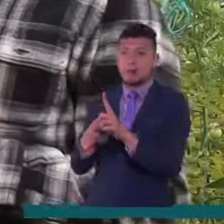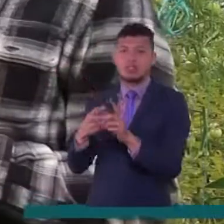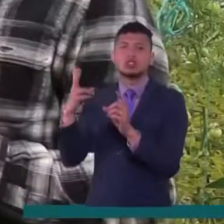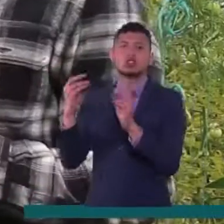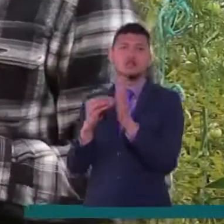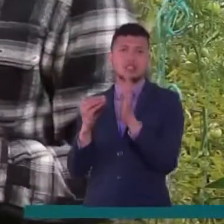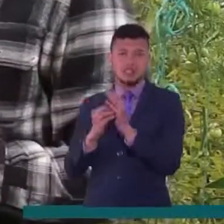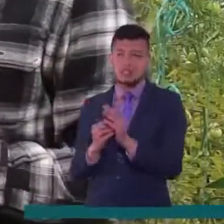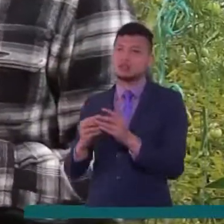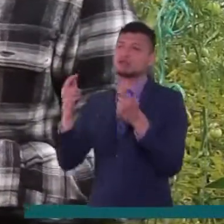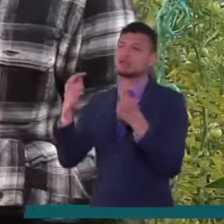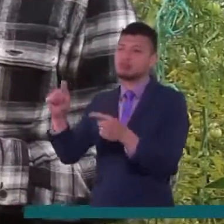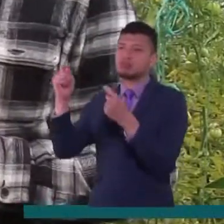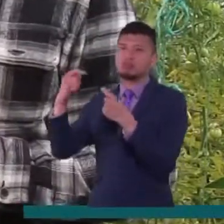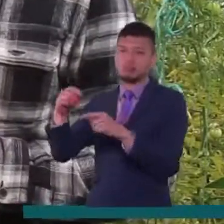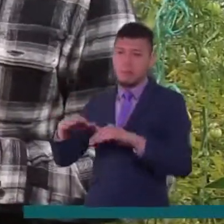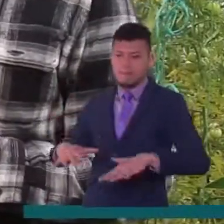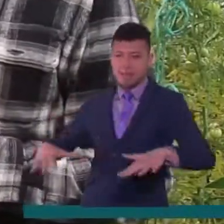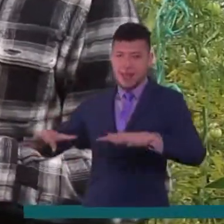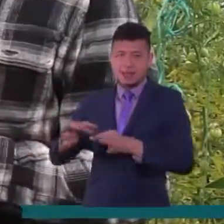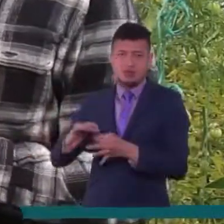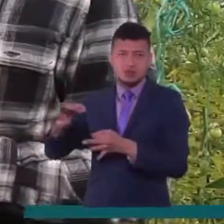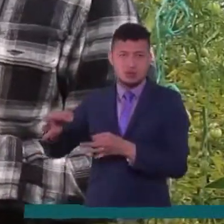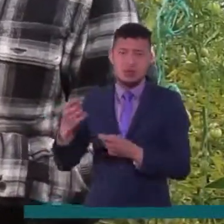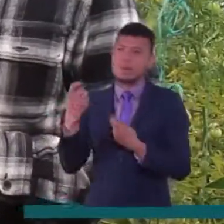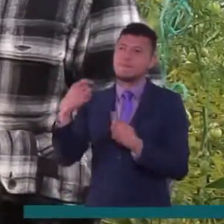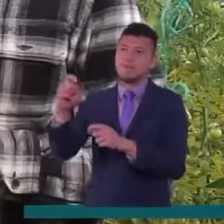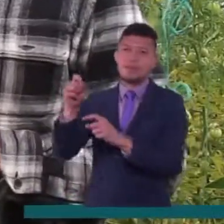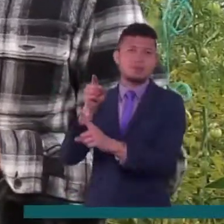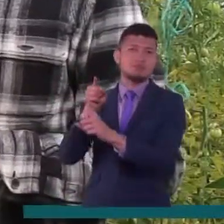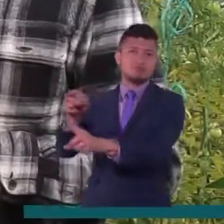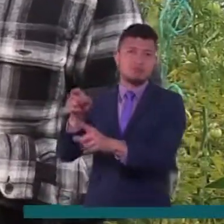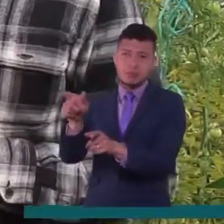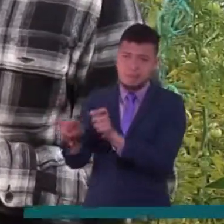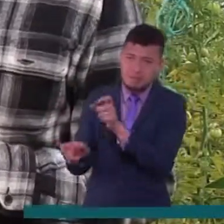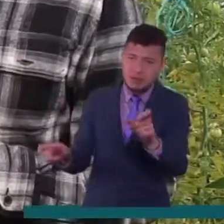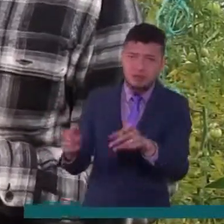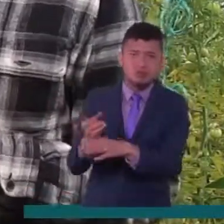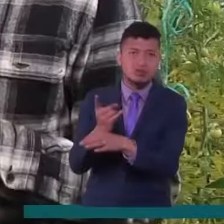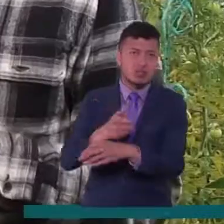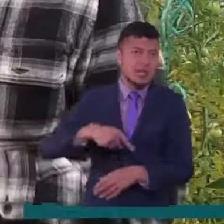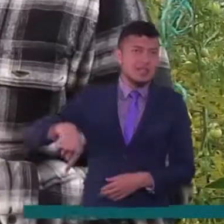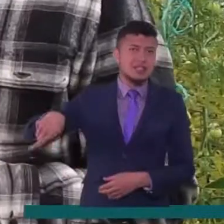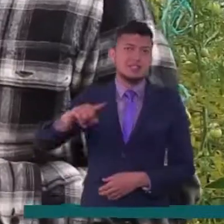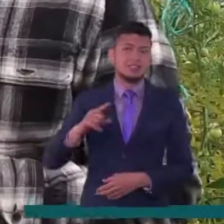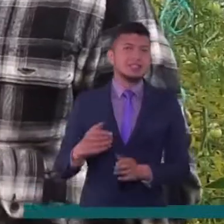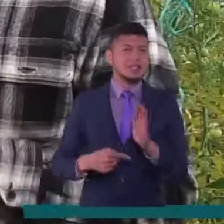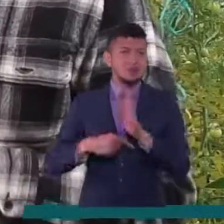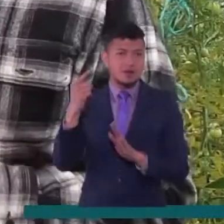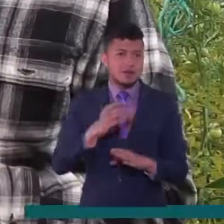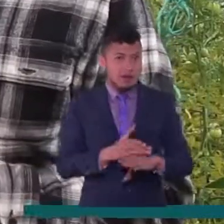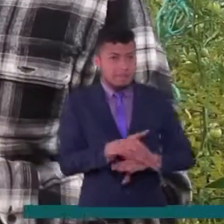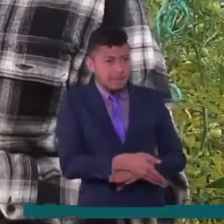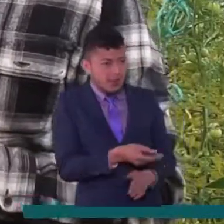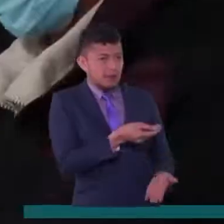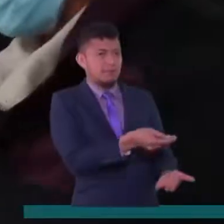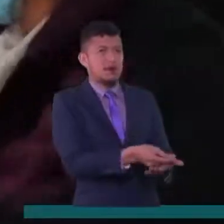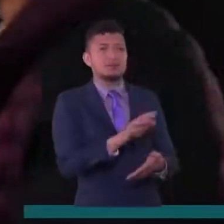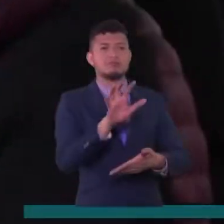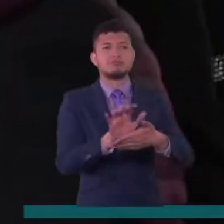mes sacarlo a la plaza del municipio y venderlo directamente al consumidor, evitándose el